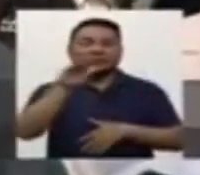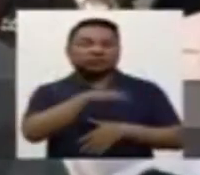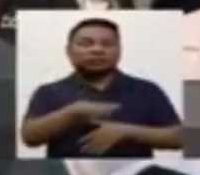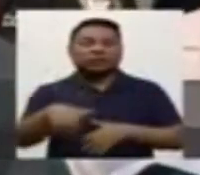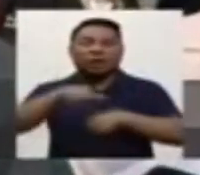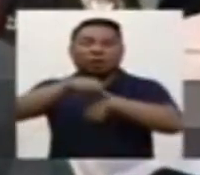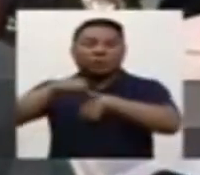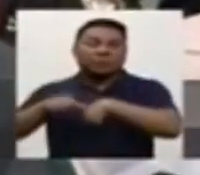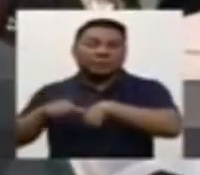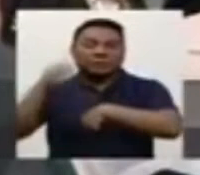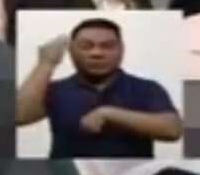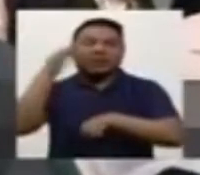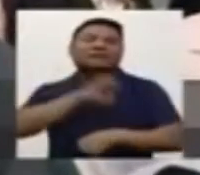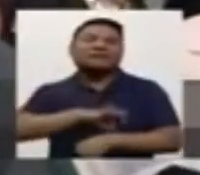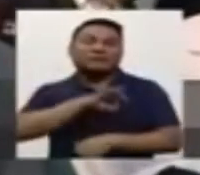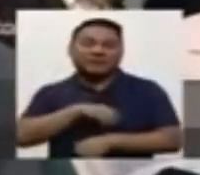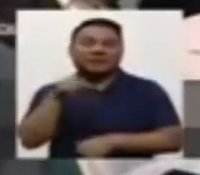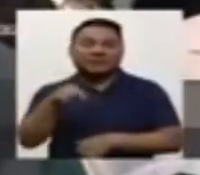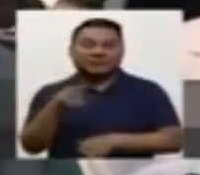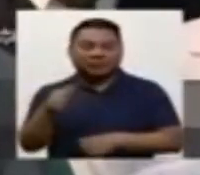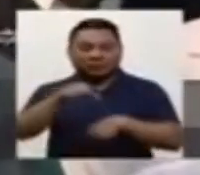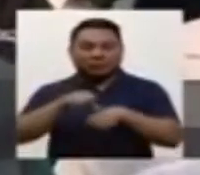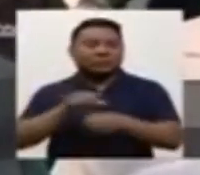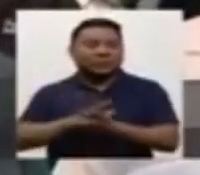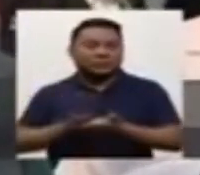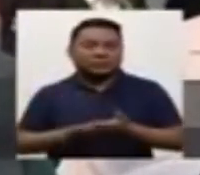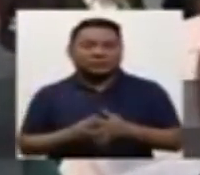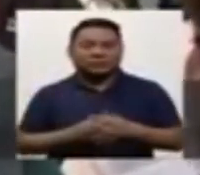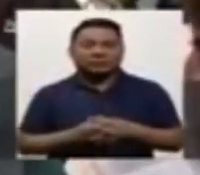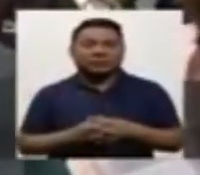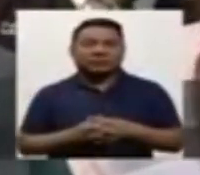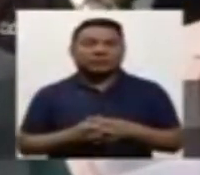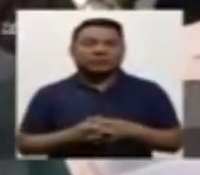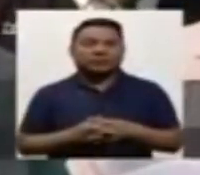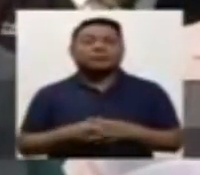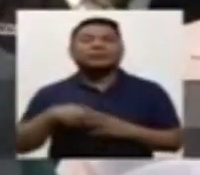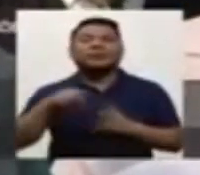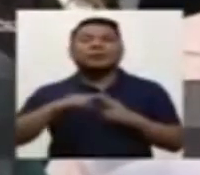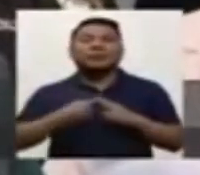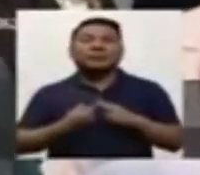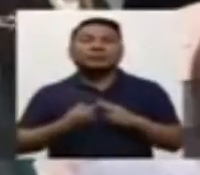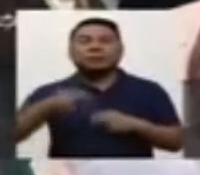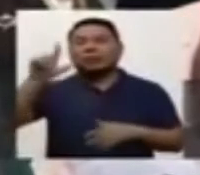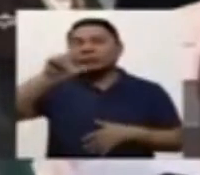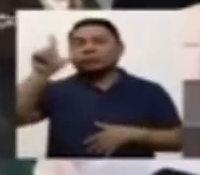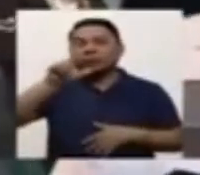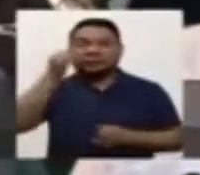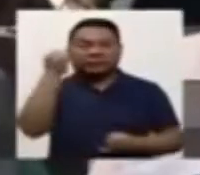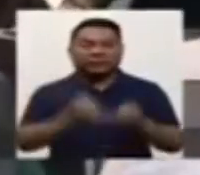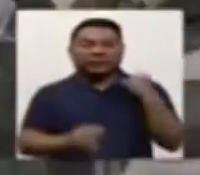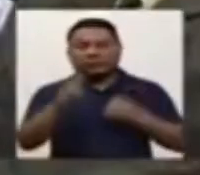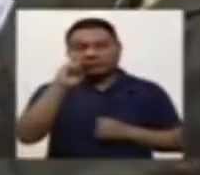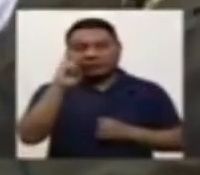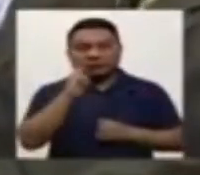a operarse, los que van a poder beneficiarse de este tipo de operaciones. ¿Cuándo empezarían ya las... Empezarían el día lunes y culminaría el